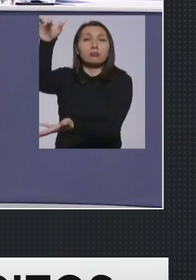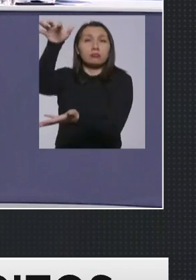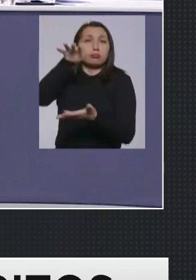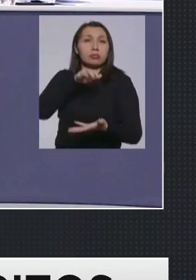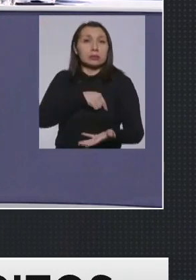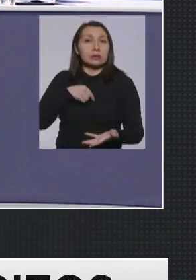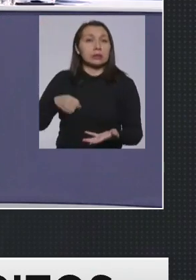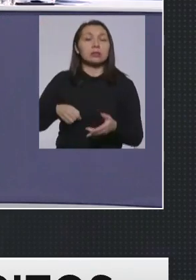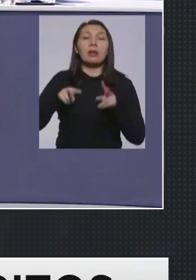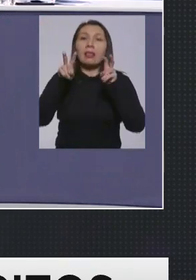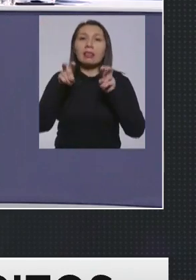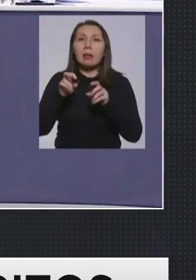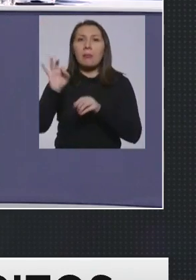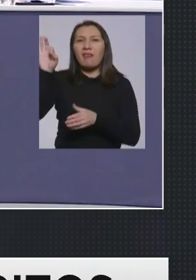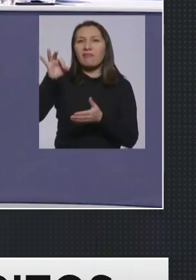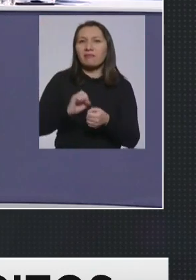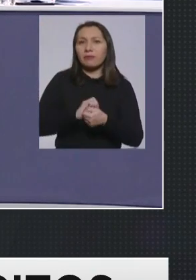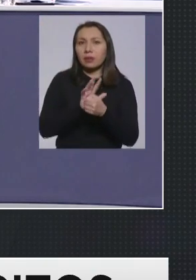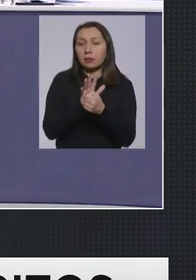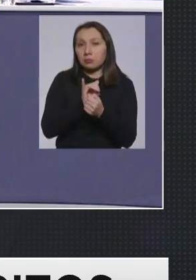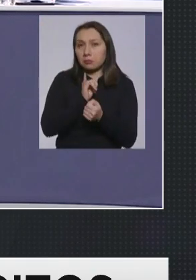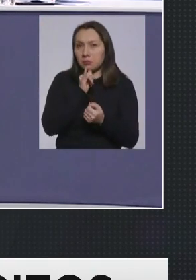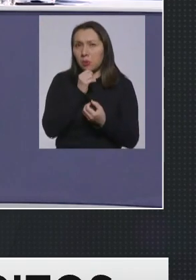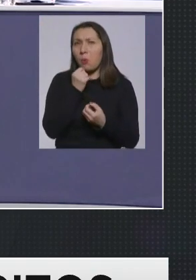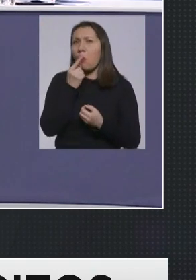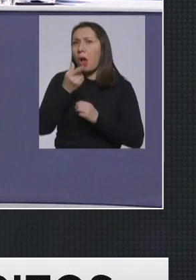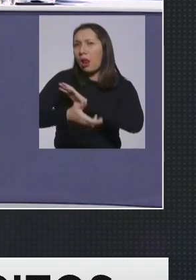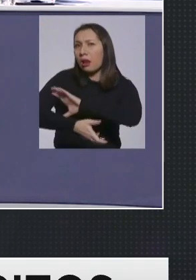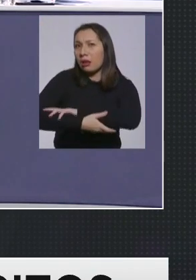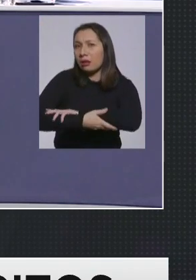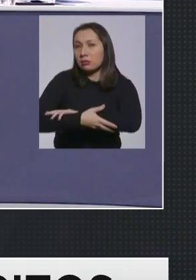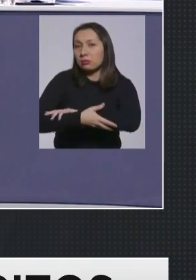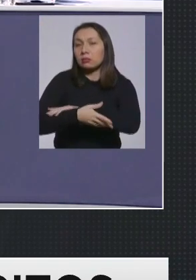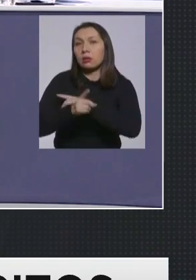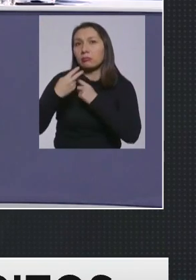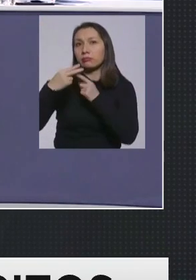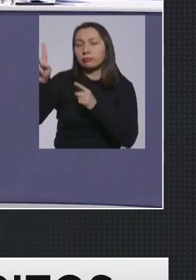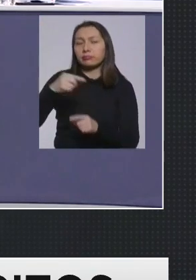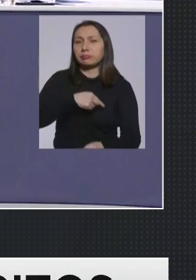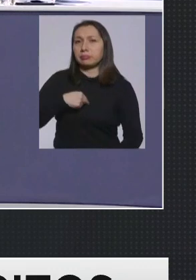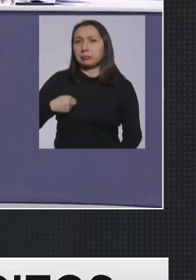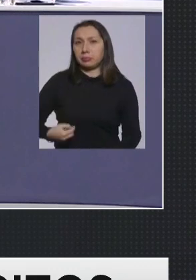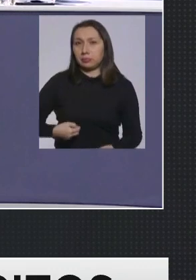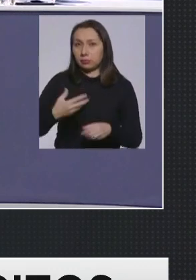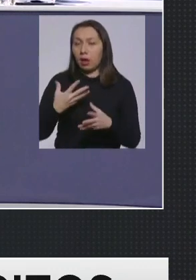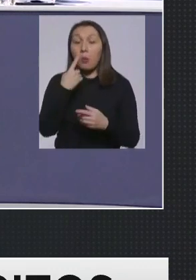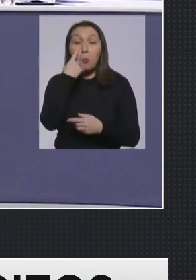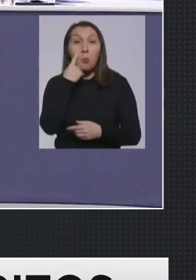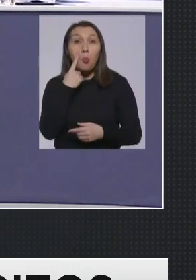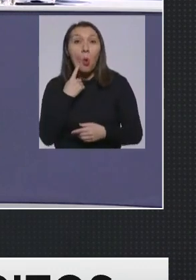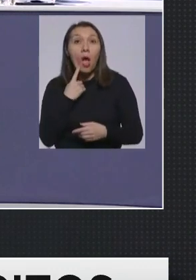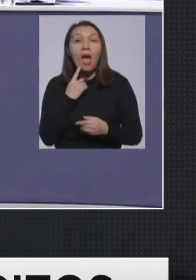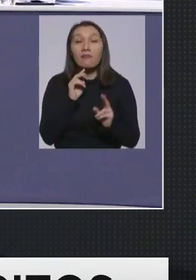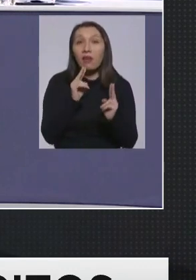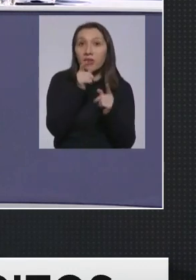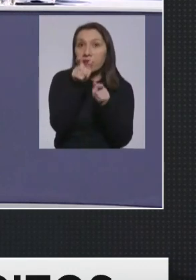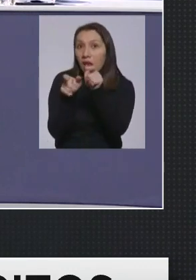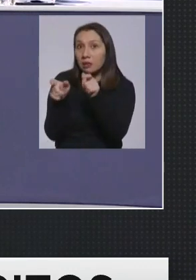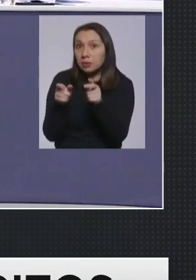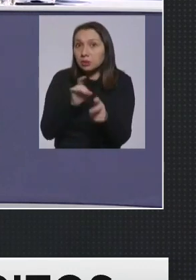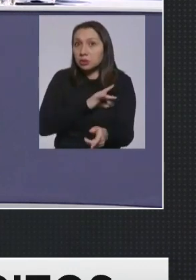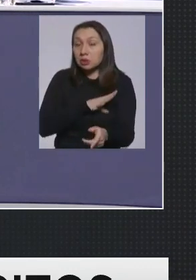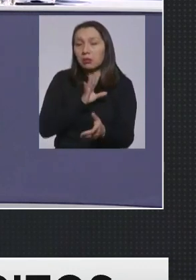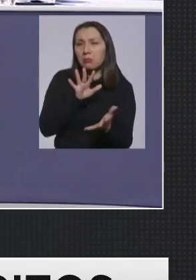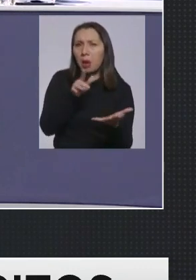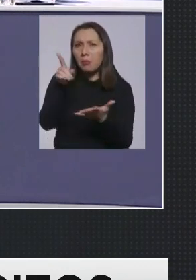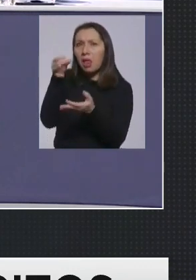del contexto de este virus no sé qué tratado hay justamente con el gigante asiático si es que se van a hacer pruebas in vivo en chile de acuerdo que lo que se